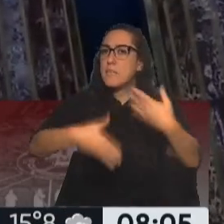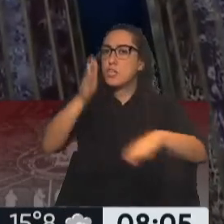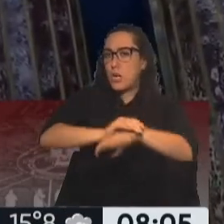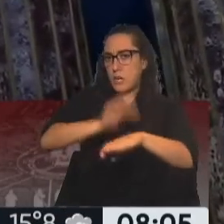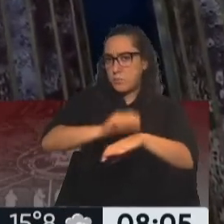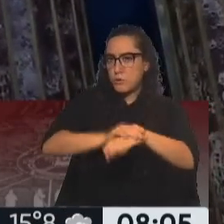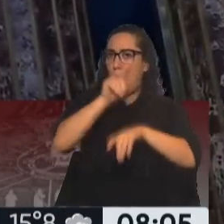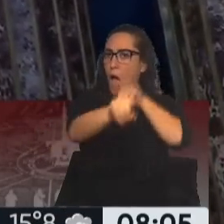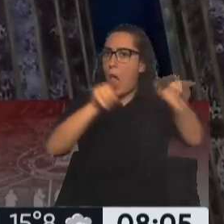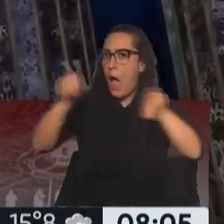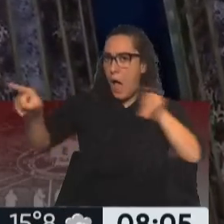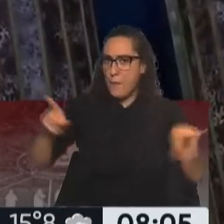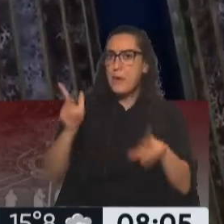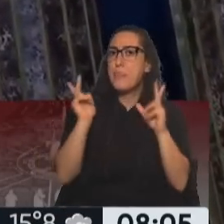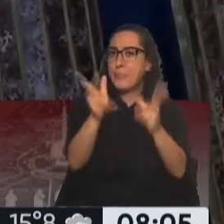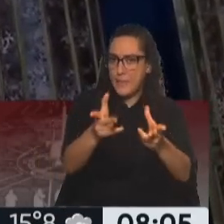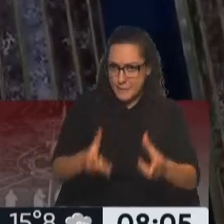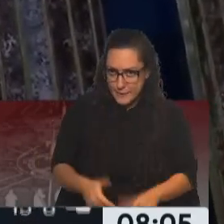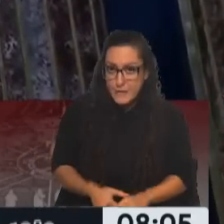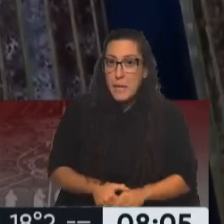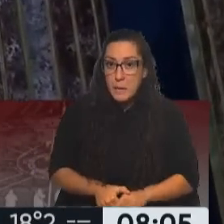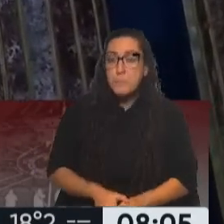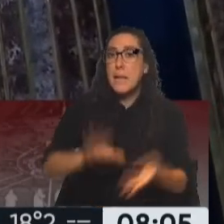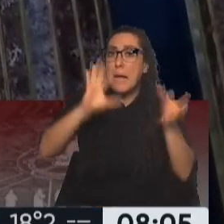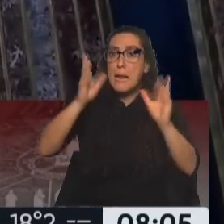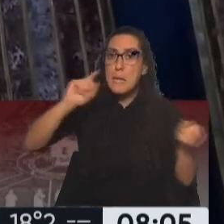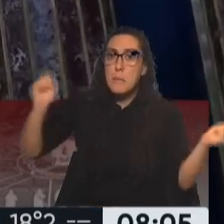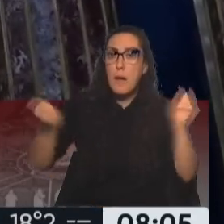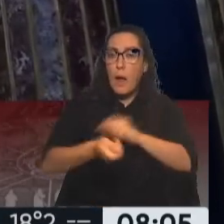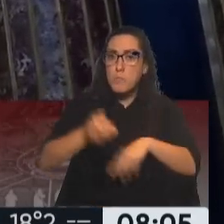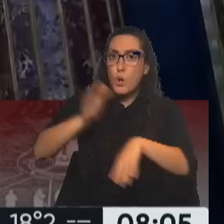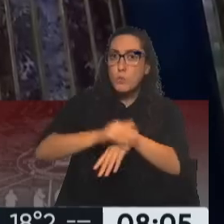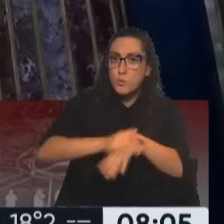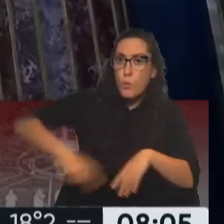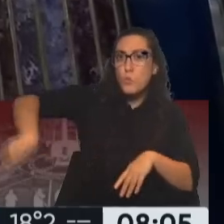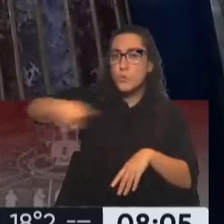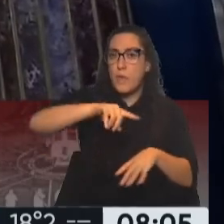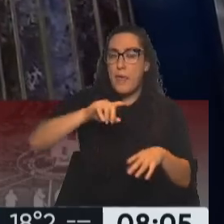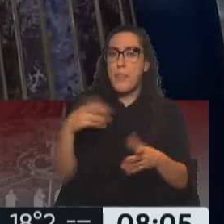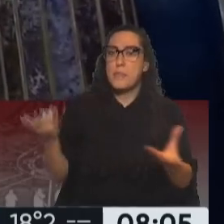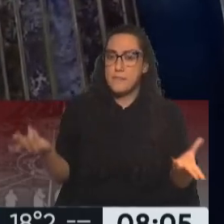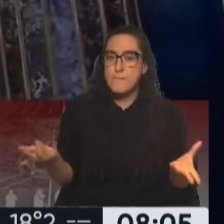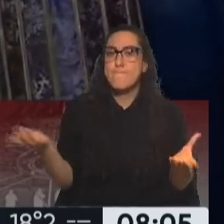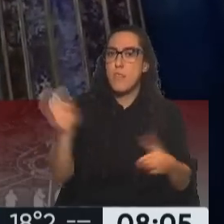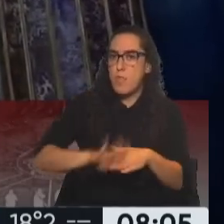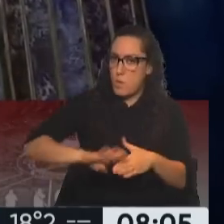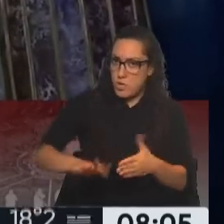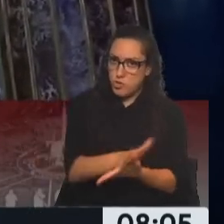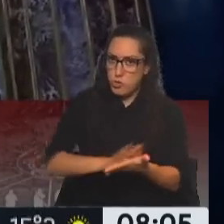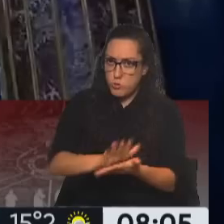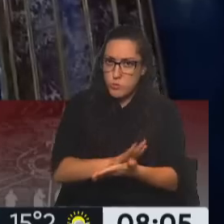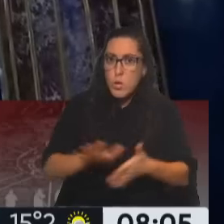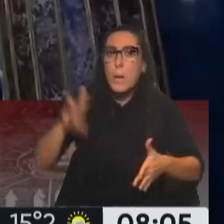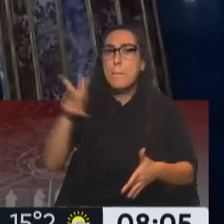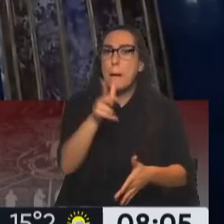¿no? Decirles, bueno, los responsables del cambio climático son ustedes, ¿no? Hay una deuda ecológica. Bueno, me parece que eso responde a quién era el Papa y